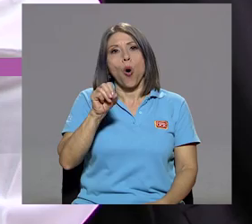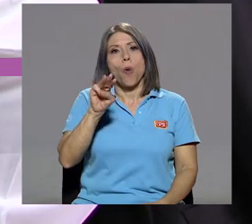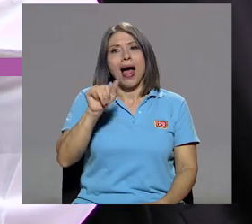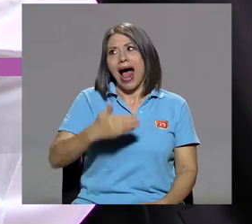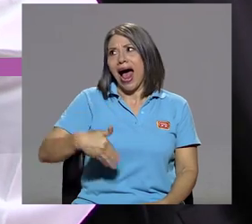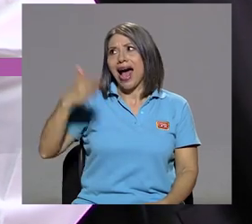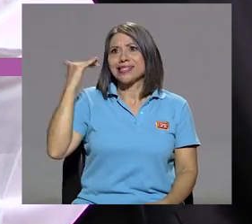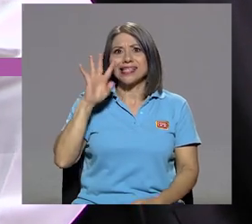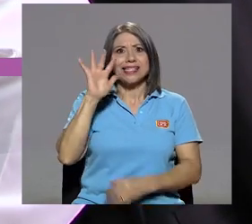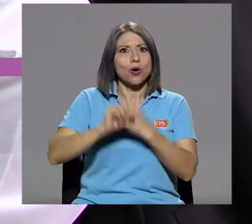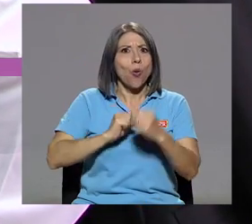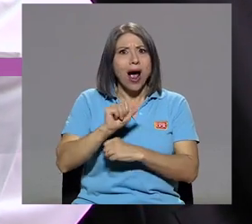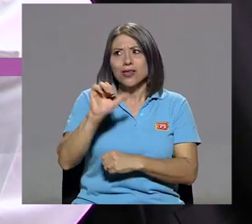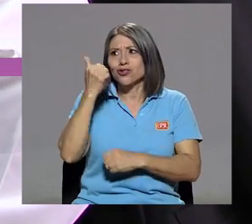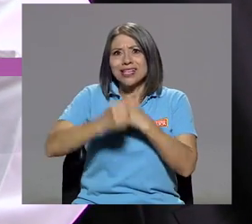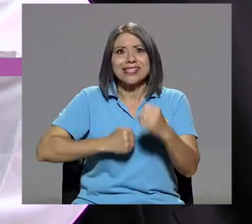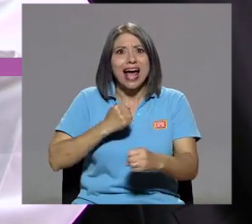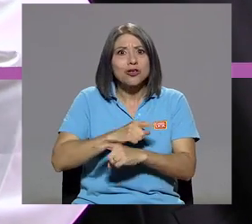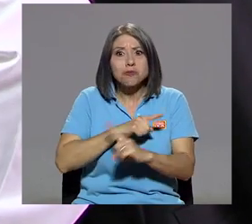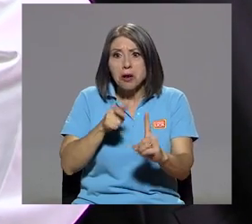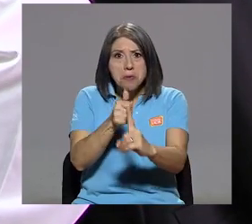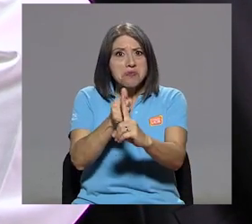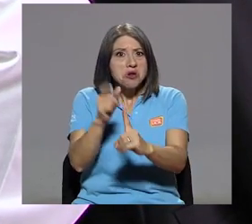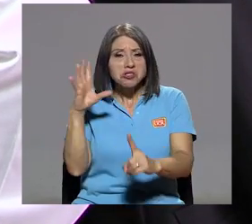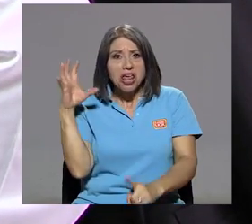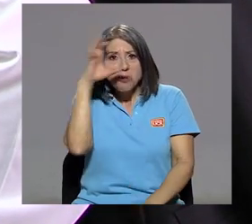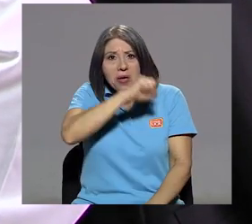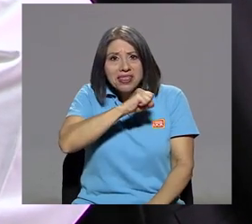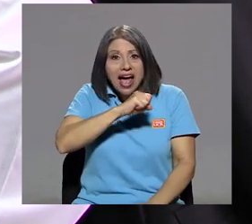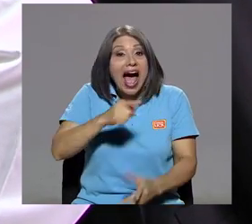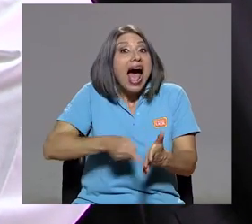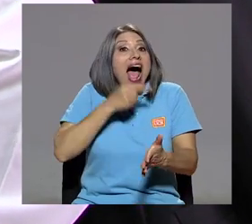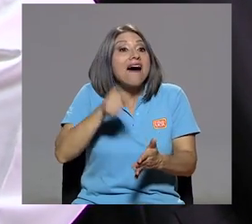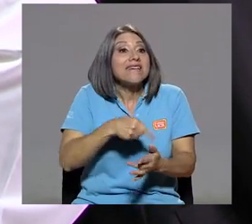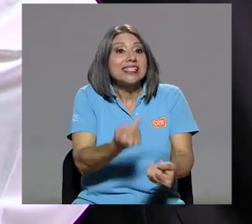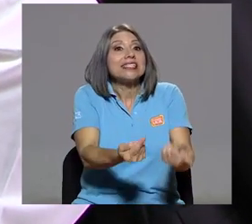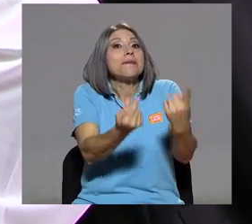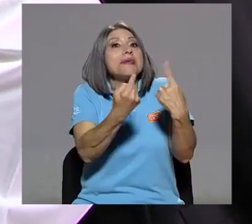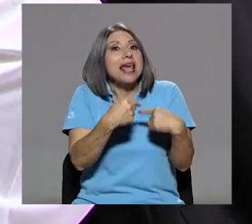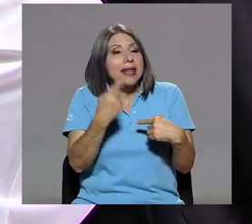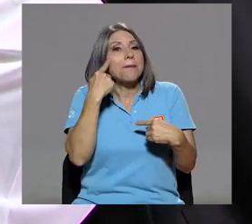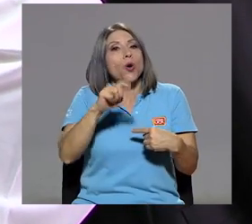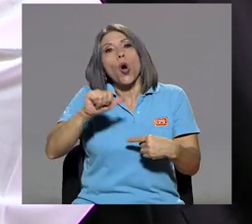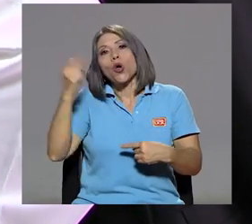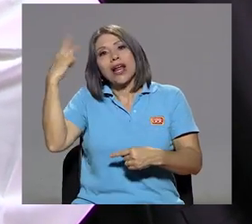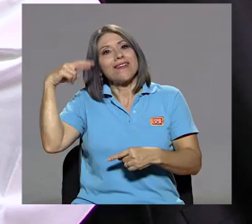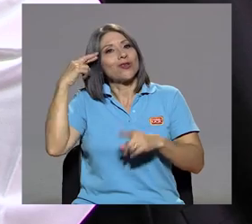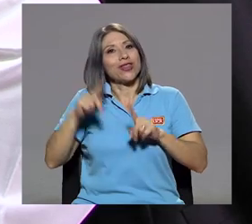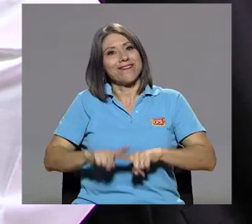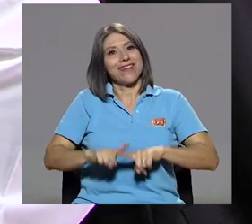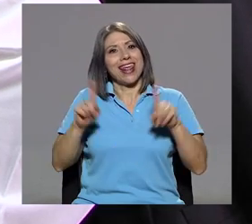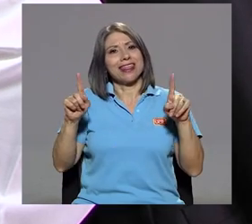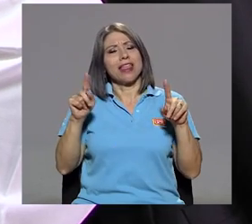percatado. Muchas veces el paciente viene por otra razón a la consulta y uno encuentra características propias